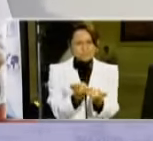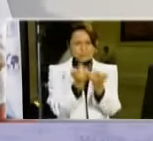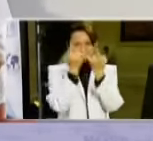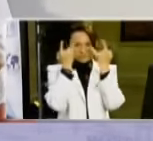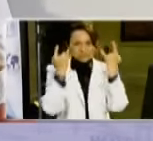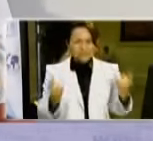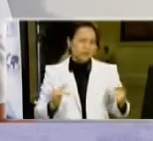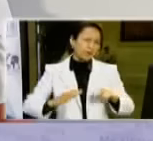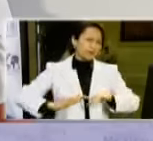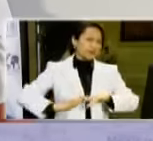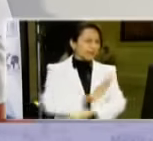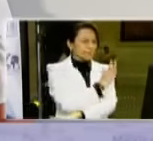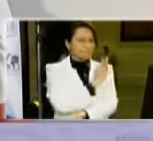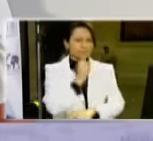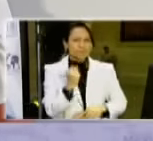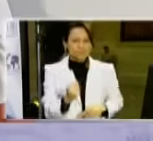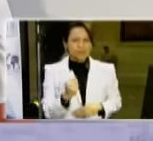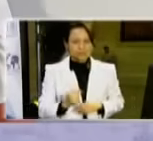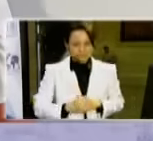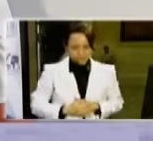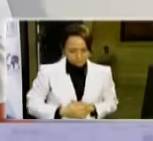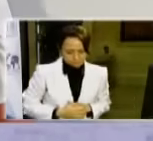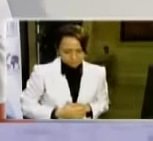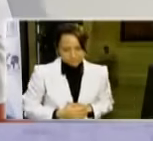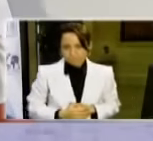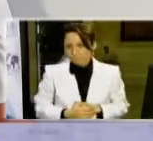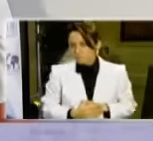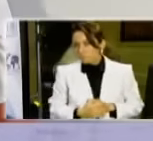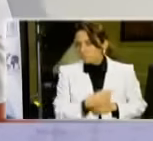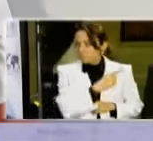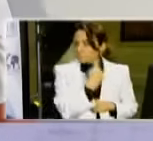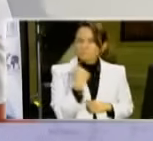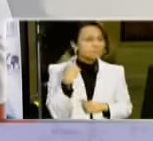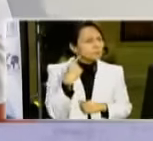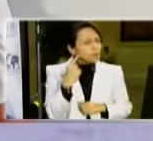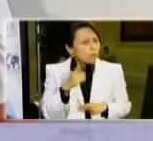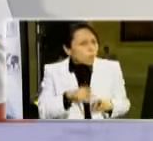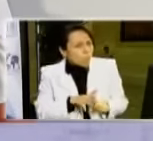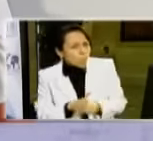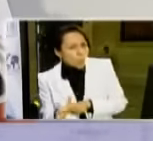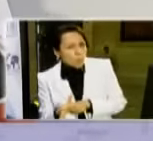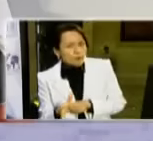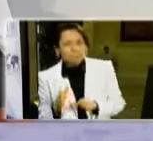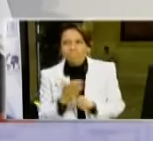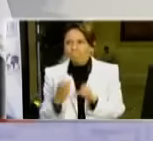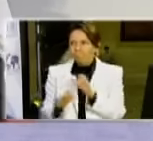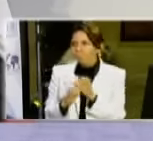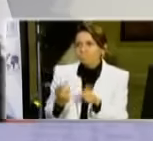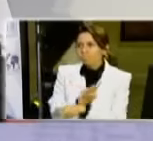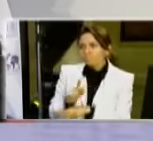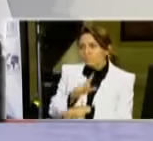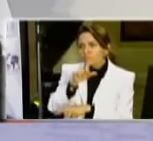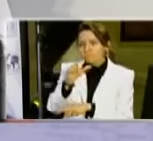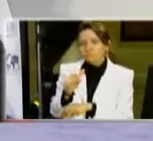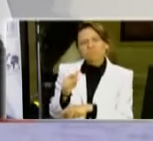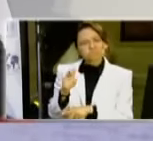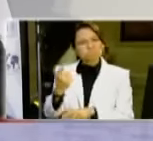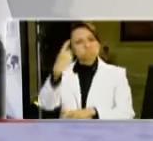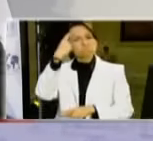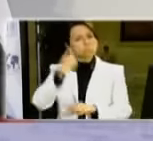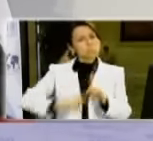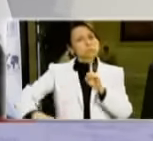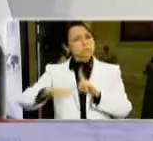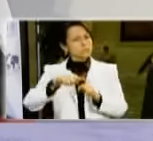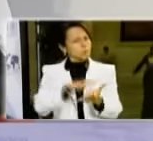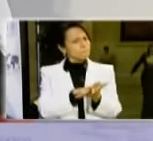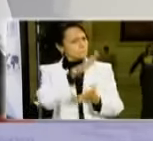pesar de no saber muy bien qué nos deparaba el futuro, los pronósticos eran de gran optimismo. Muchos analistas de la realidad internacional que habían